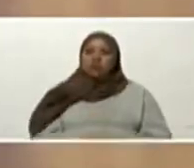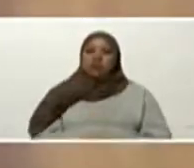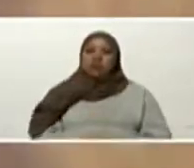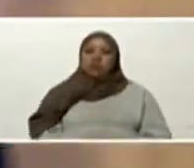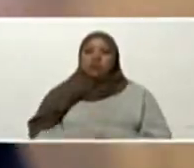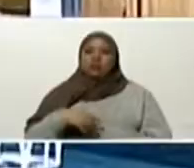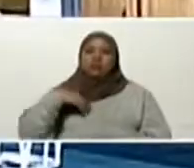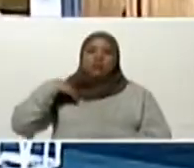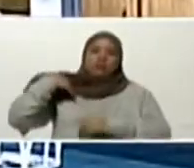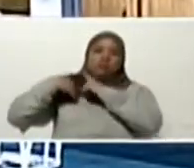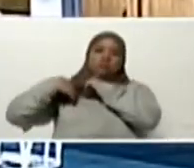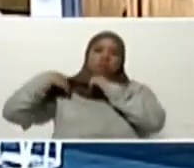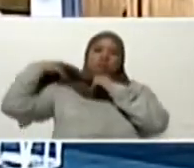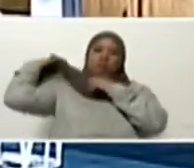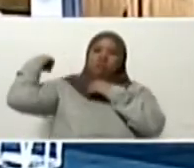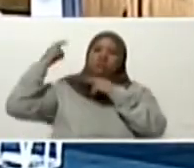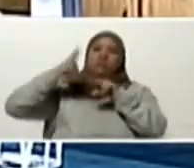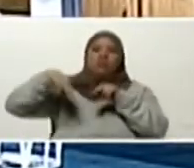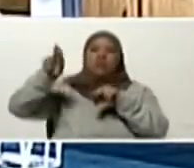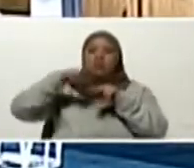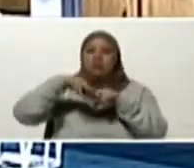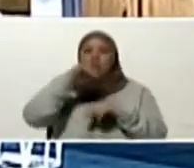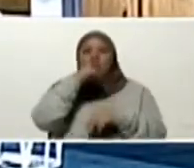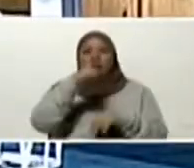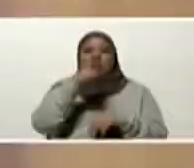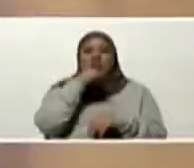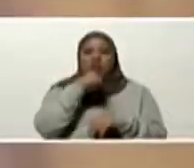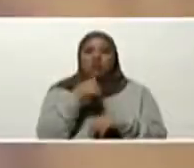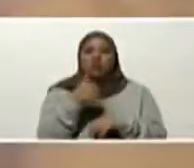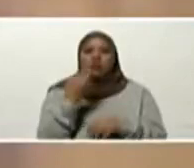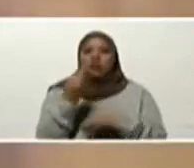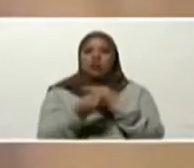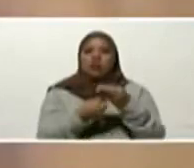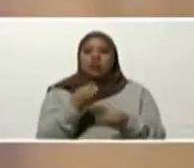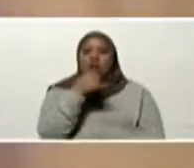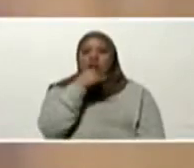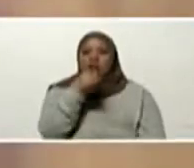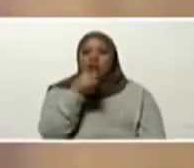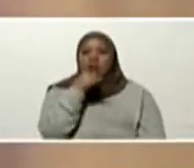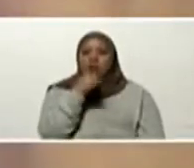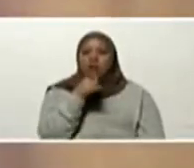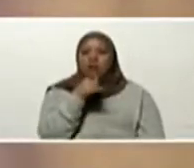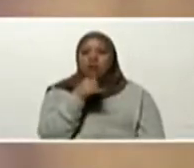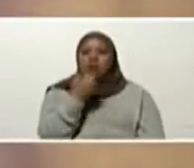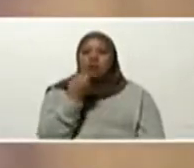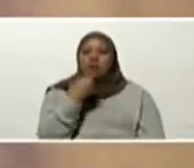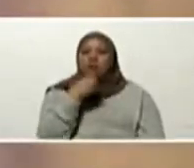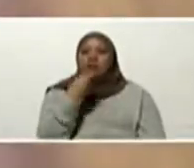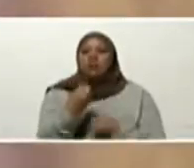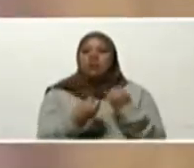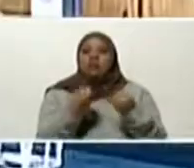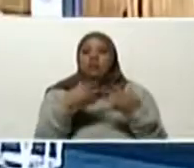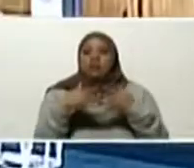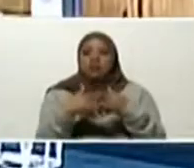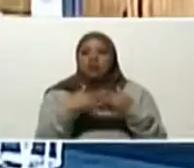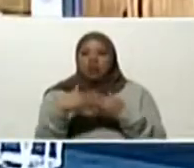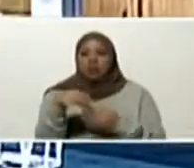Literatura infantil. Oriconda, una anaconda del Orinoco, Francis